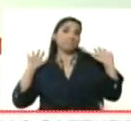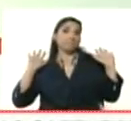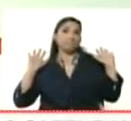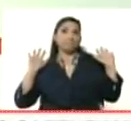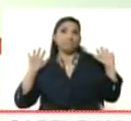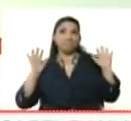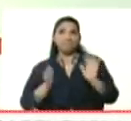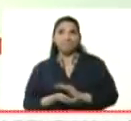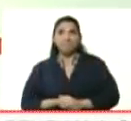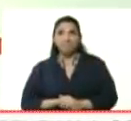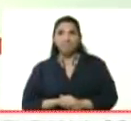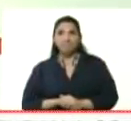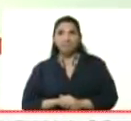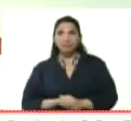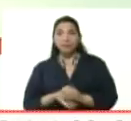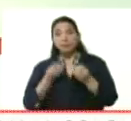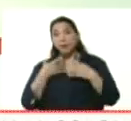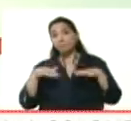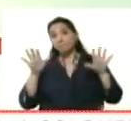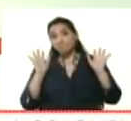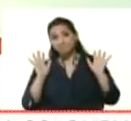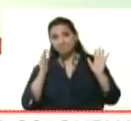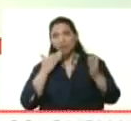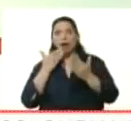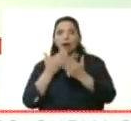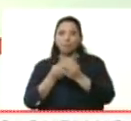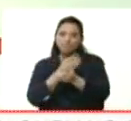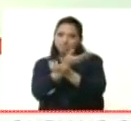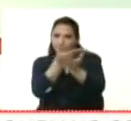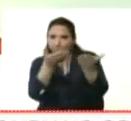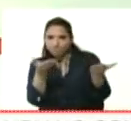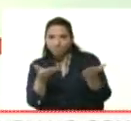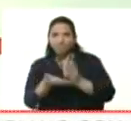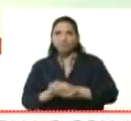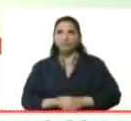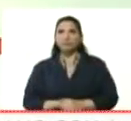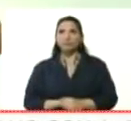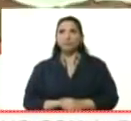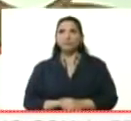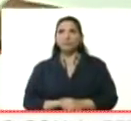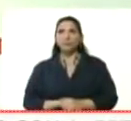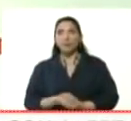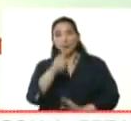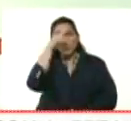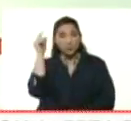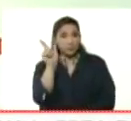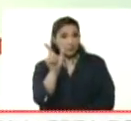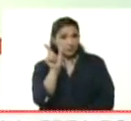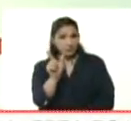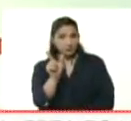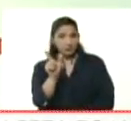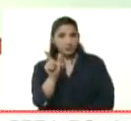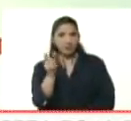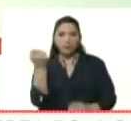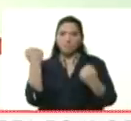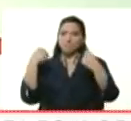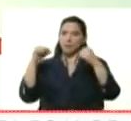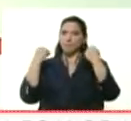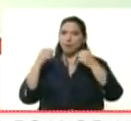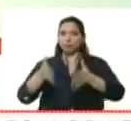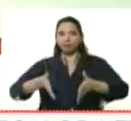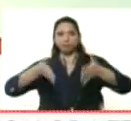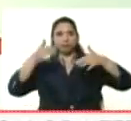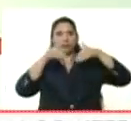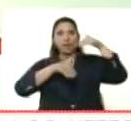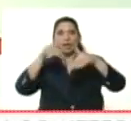ellos. Bueno, yo les agradezco muchísimo a todos y a todos. El Partido Socialista Unido de Venezuela se prepara para ganar unas